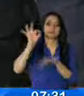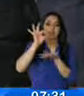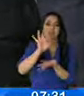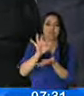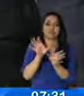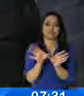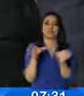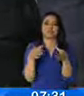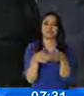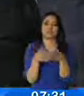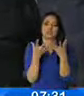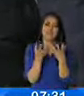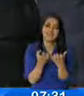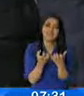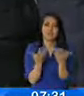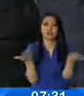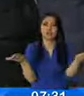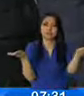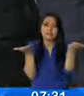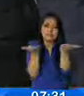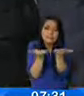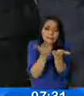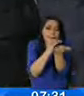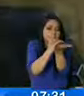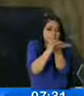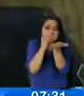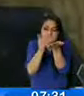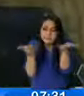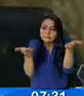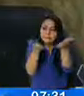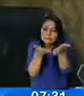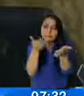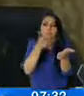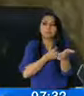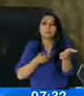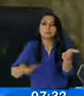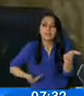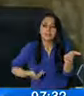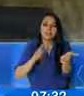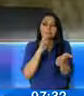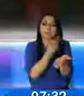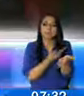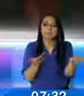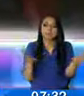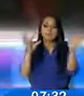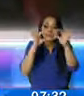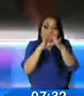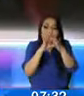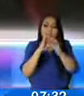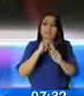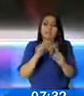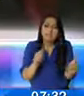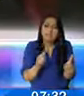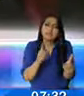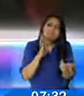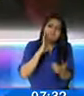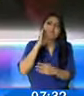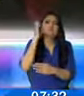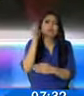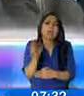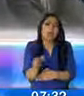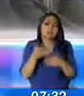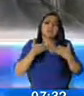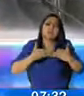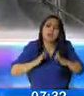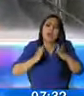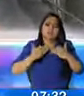comisión que busca un camino de Reconciliación entre el presidente y el vicepresidente de la República asegura que no pierden las esperanzas de que con